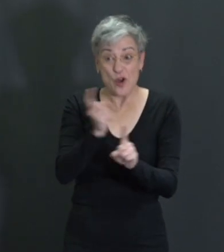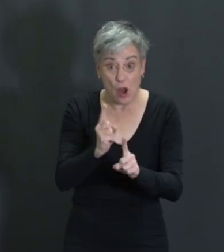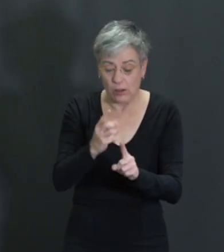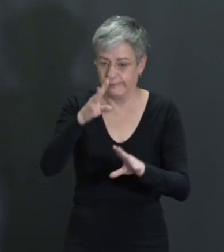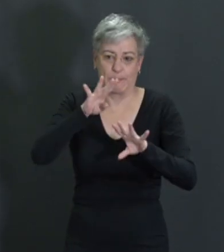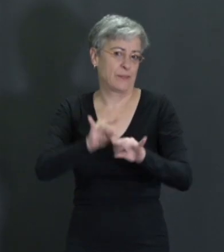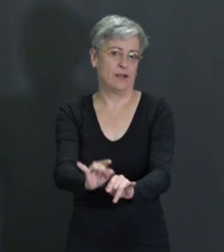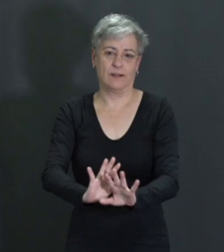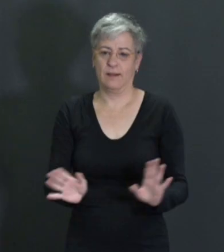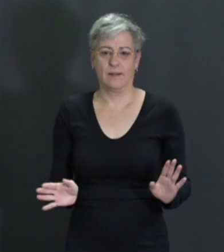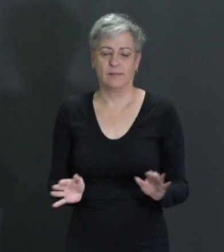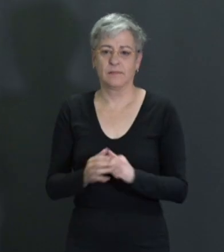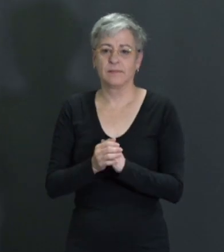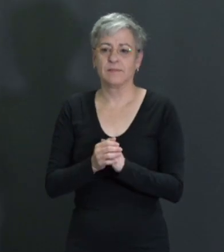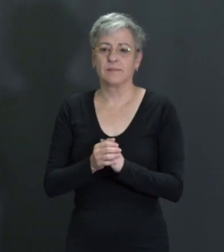que partir